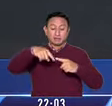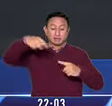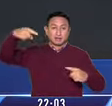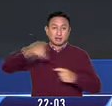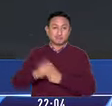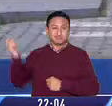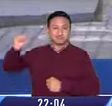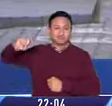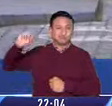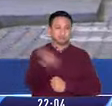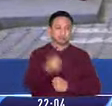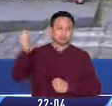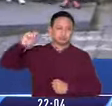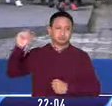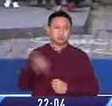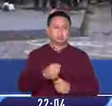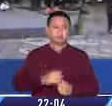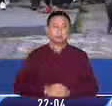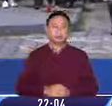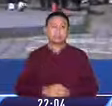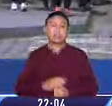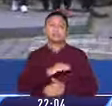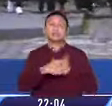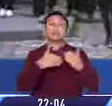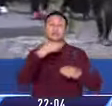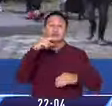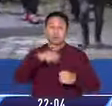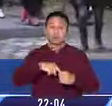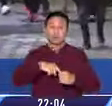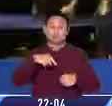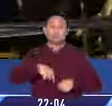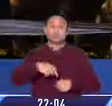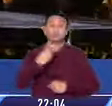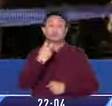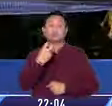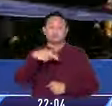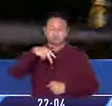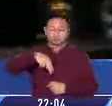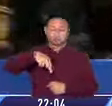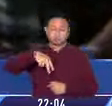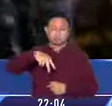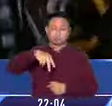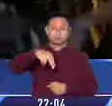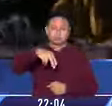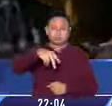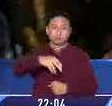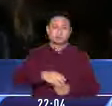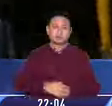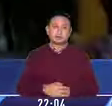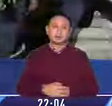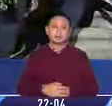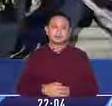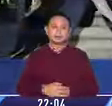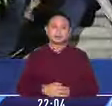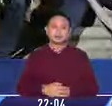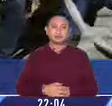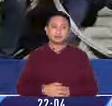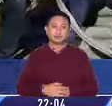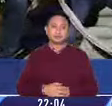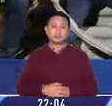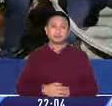más, lo exhibieron a medianoche por toda la ciudad, haciéndolo caminar por las calles de esta localidad. Que no